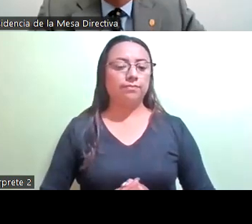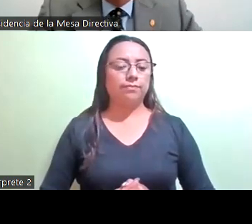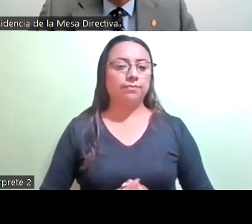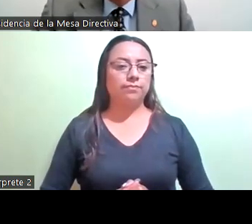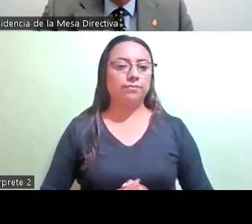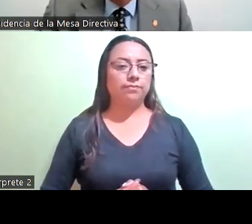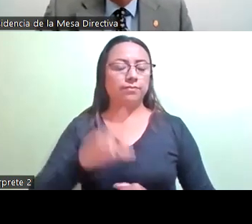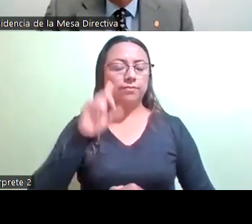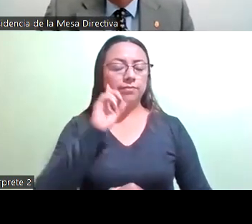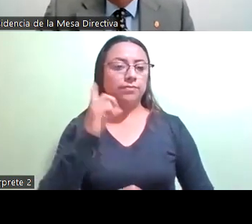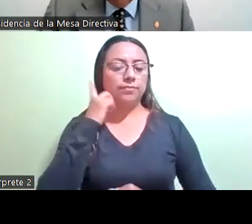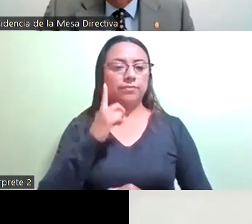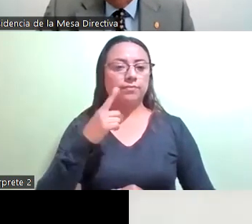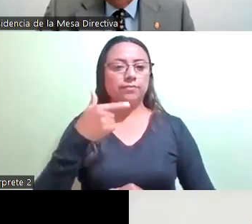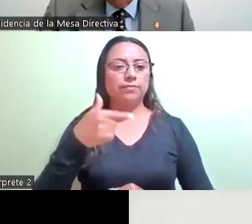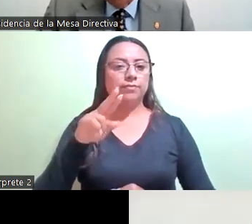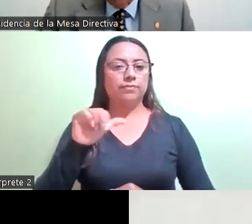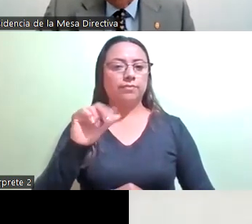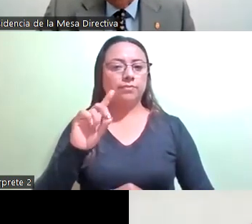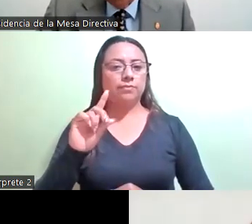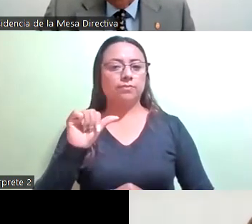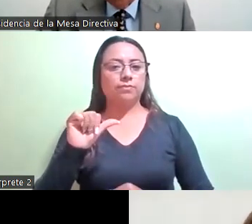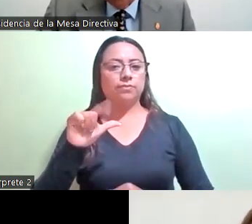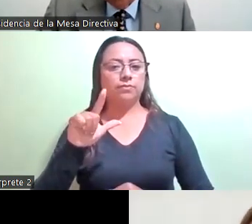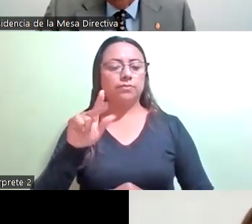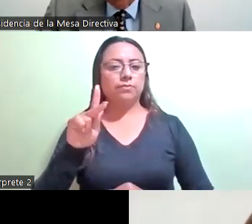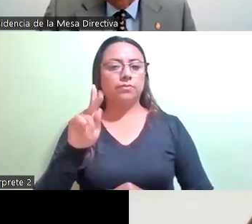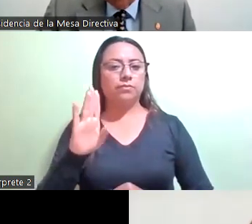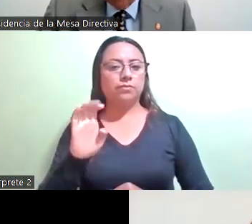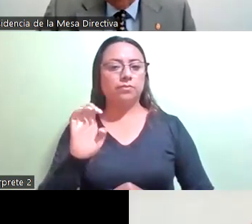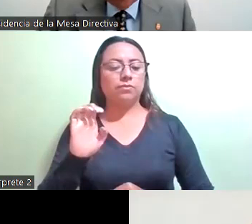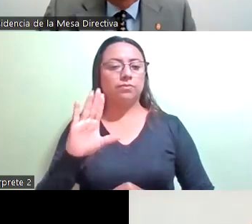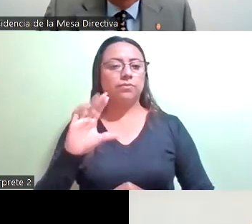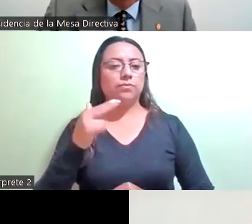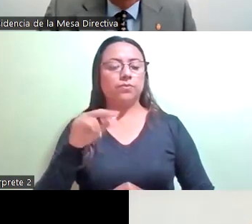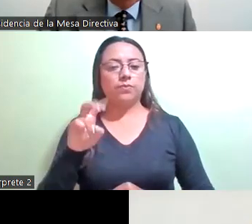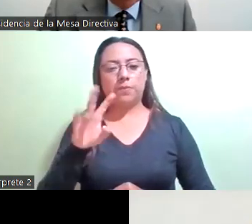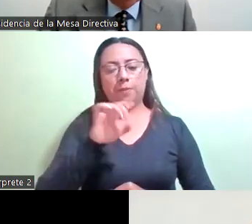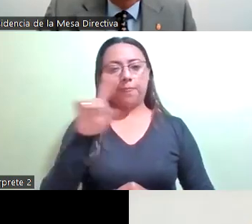Diputada María Guadalupe Chávez Contreras. Chávez Contreras, a favor.